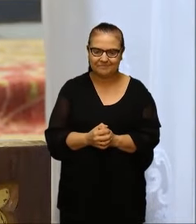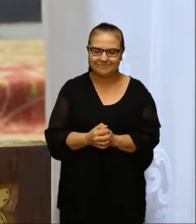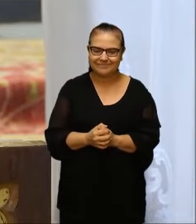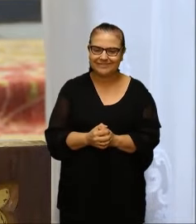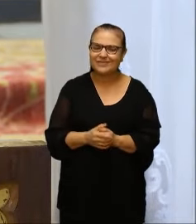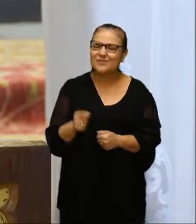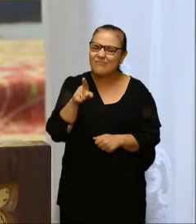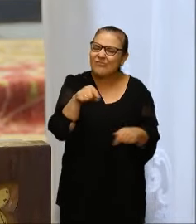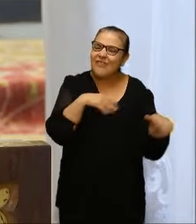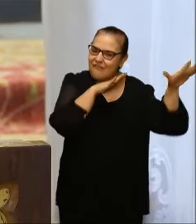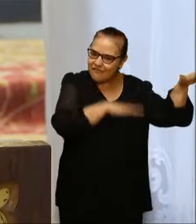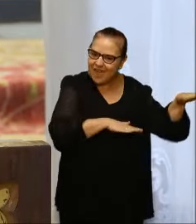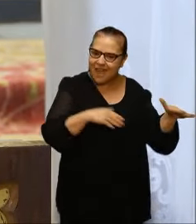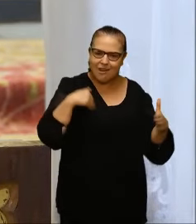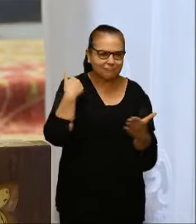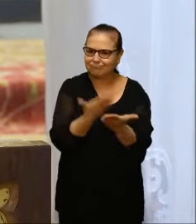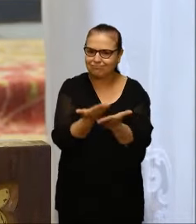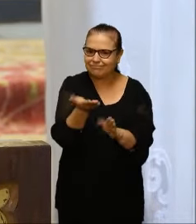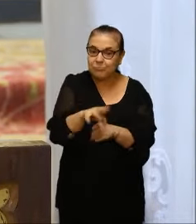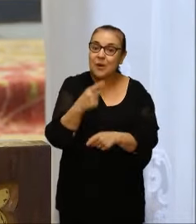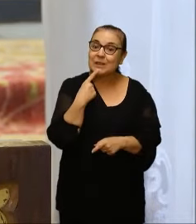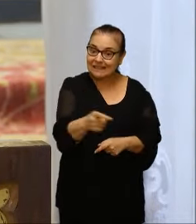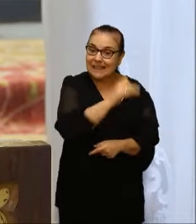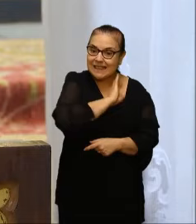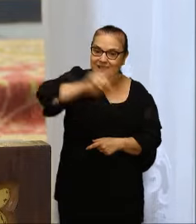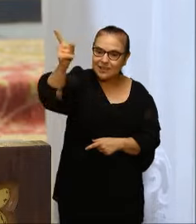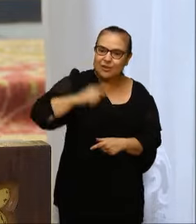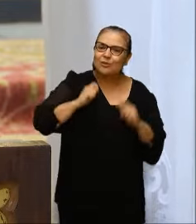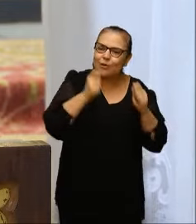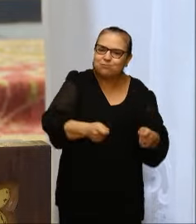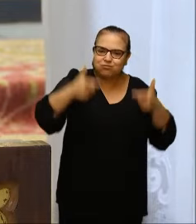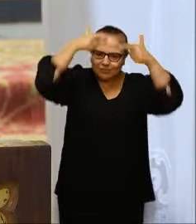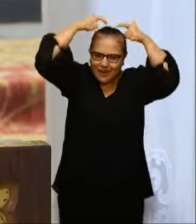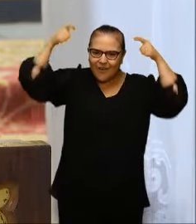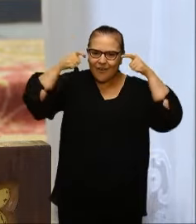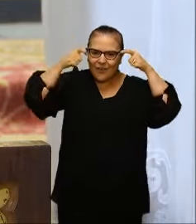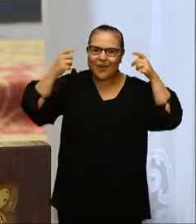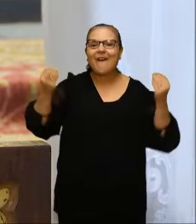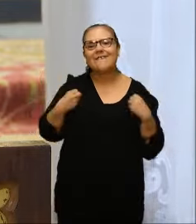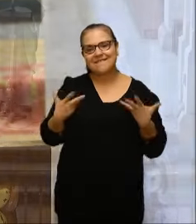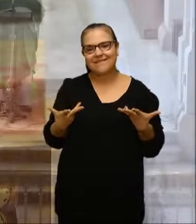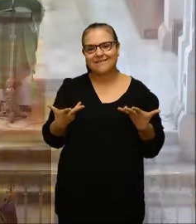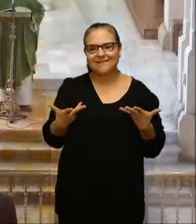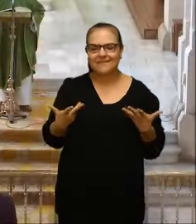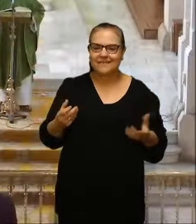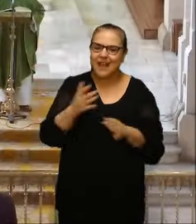Sé fiel hasta la muerte, dice el Señor, y te daré la corona de la vida.